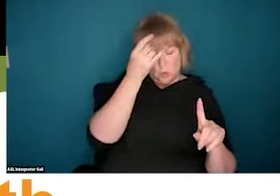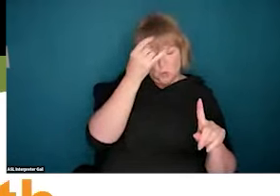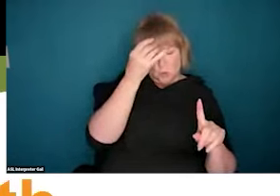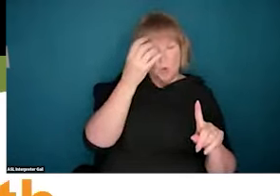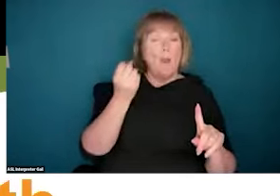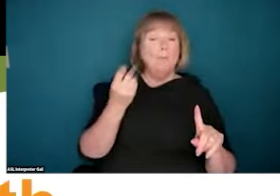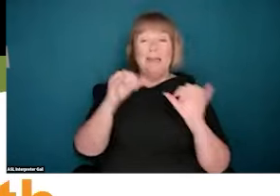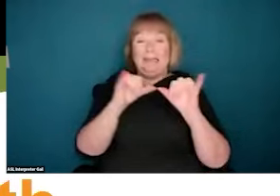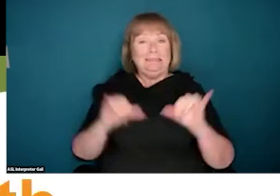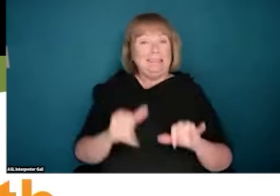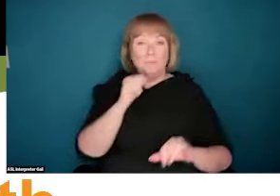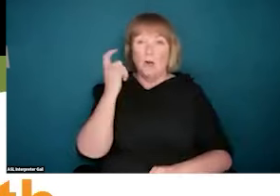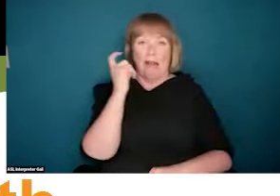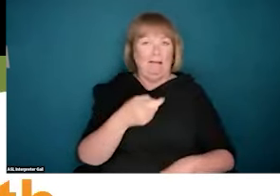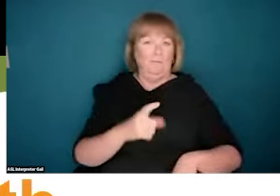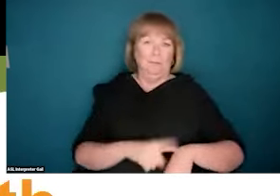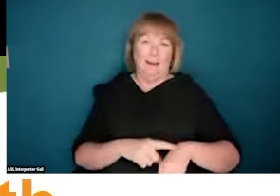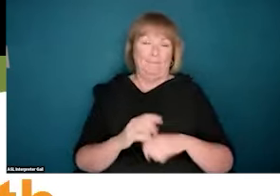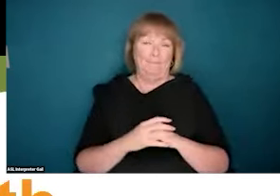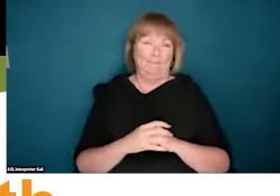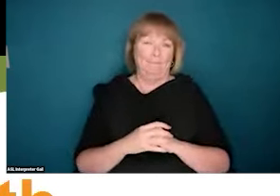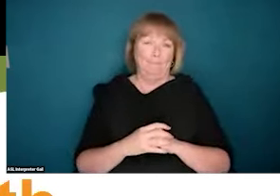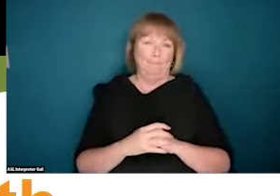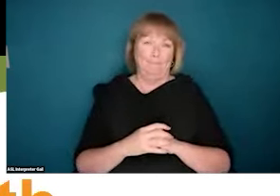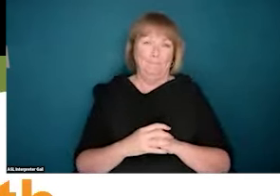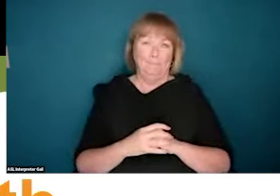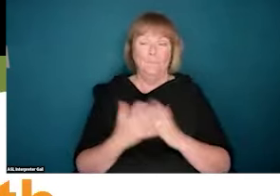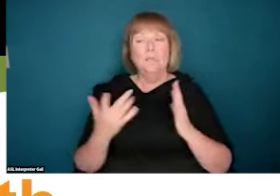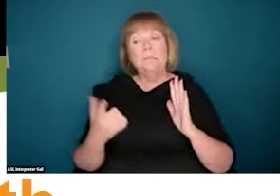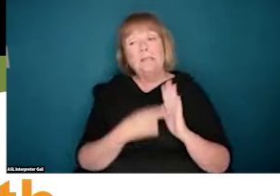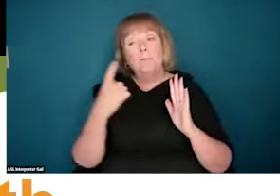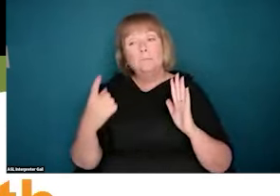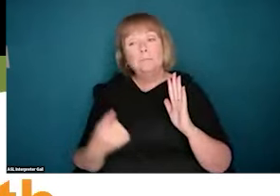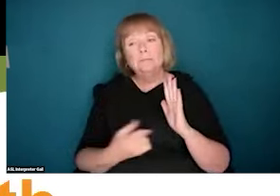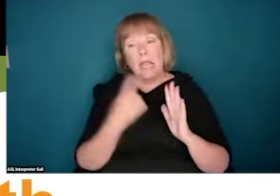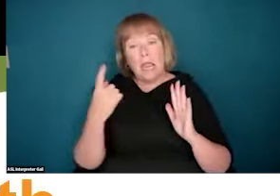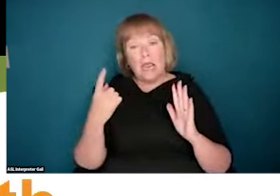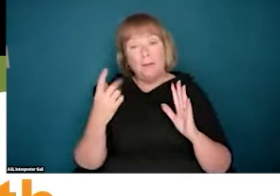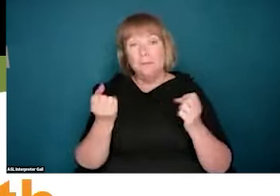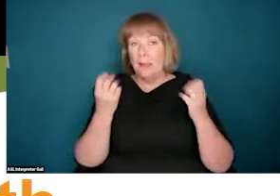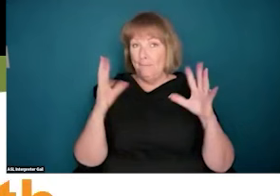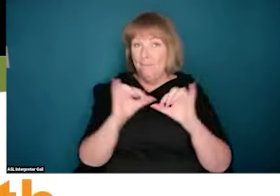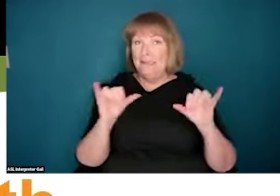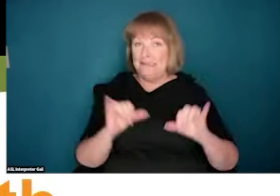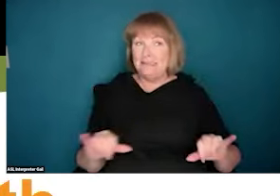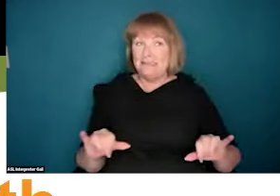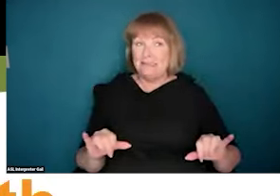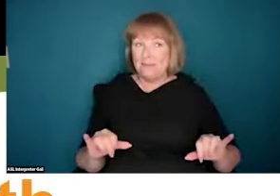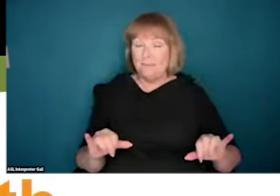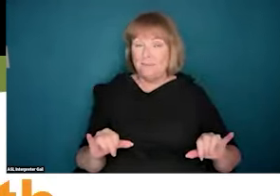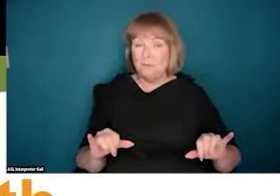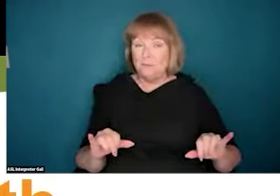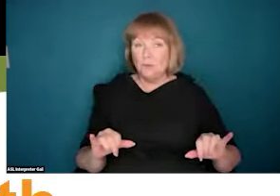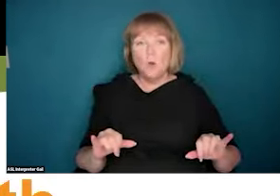Necesitamos tener tiempo y hay muchos sistemas que se construyen dentro de este tiempo y muchas veces, algunas